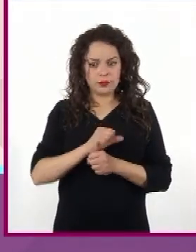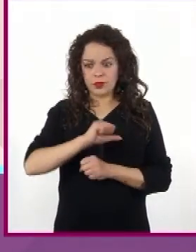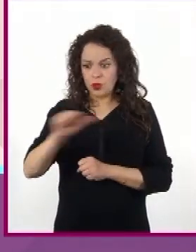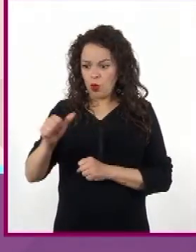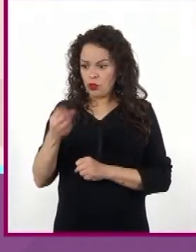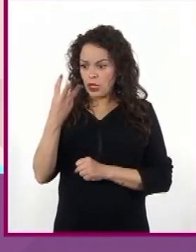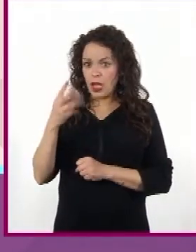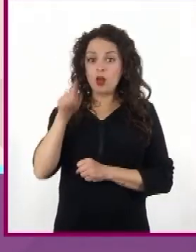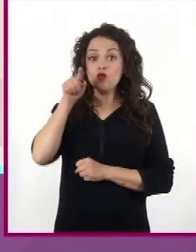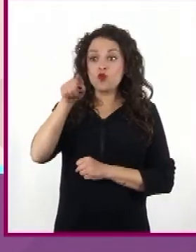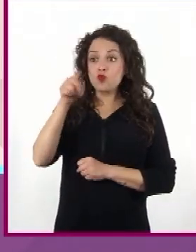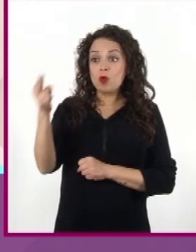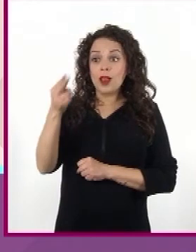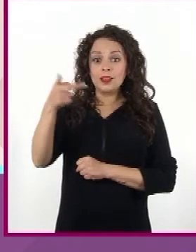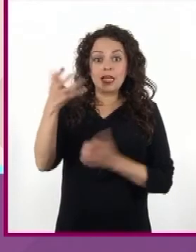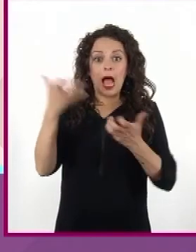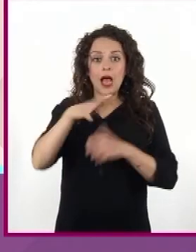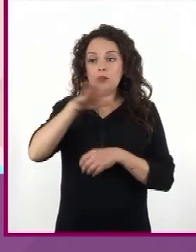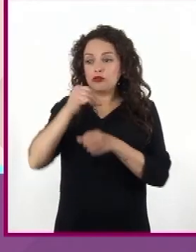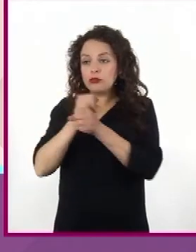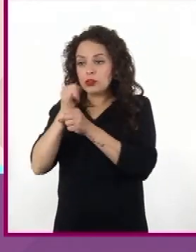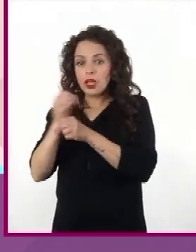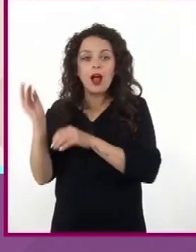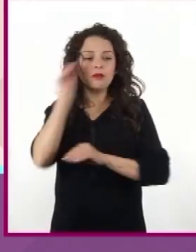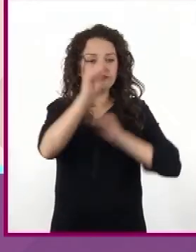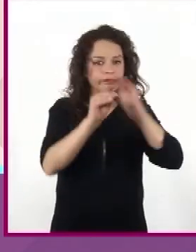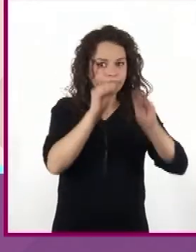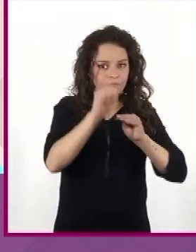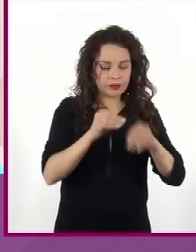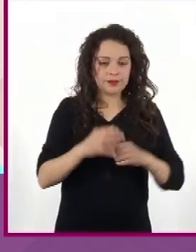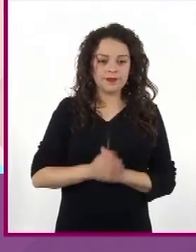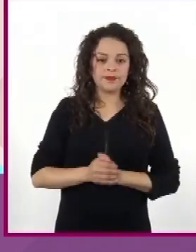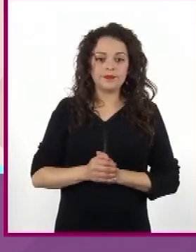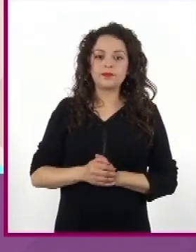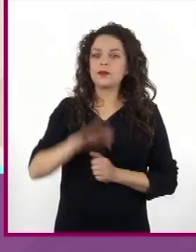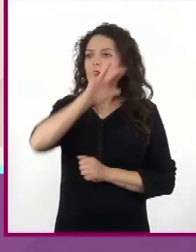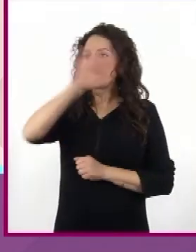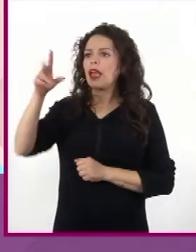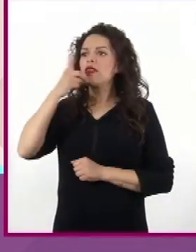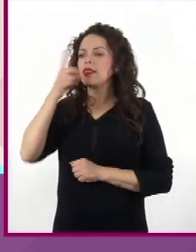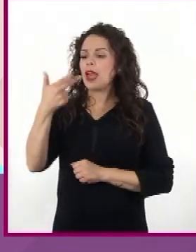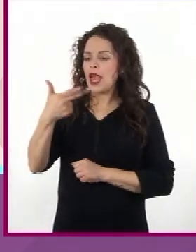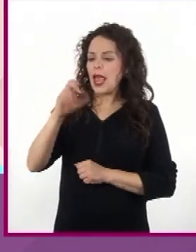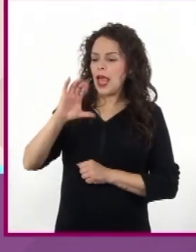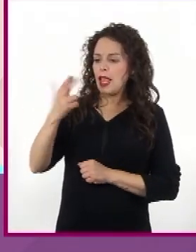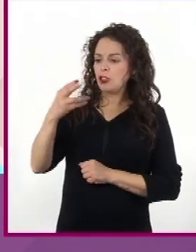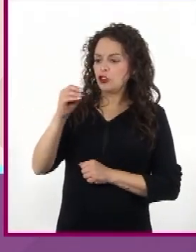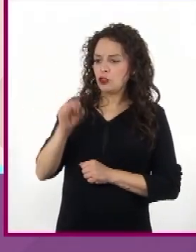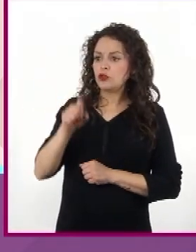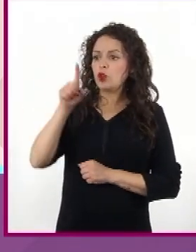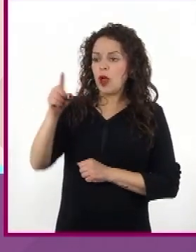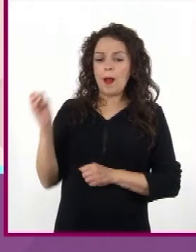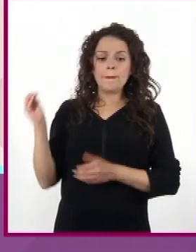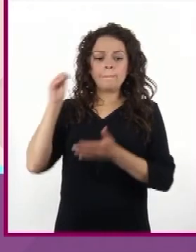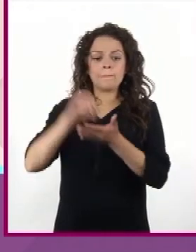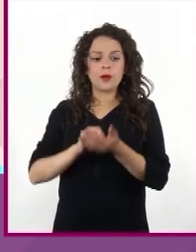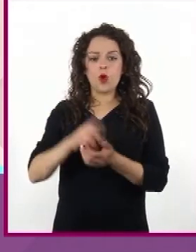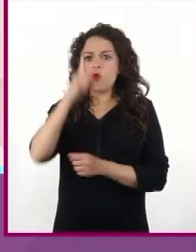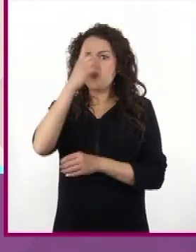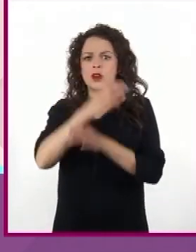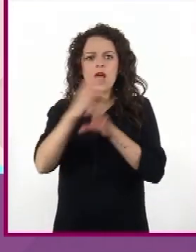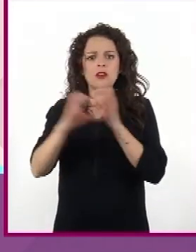deben agregarlos ustedes. Y en el apartado que dice hechos, es donde debemos agregar solo un dato.